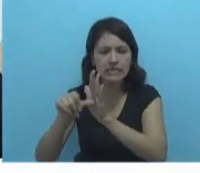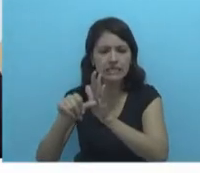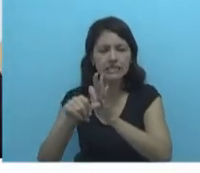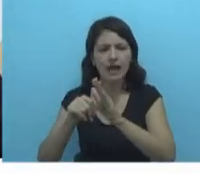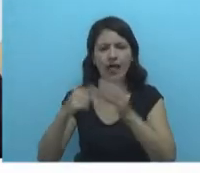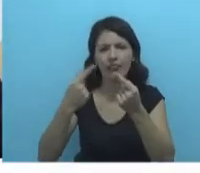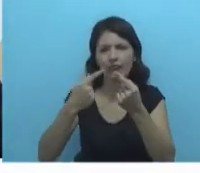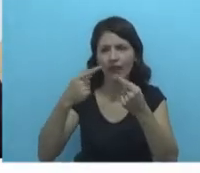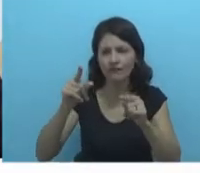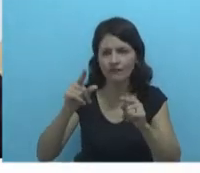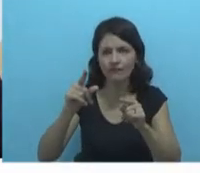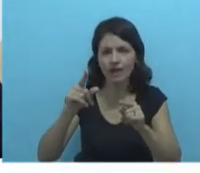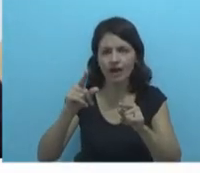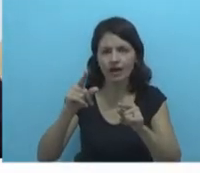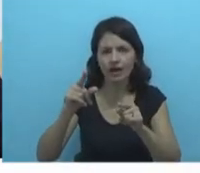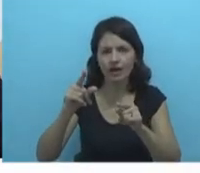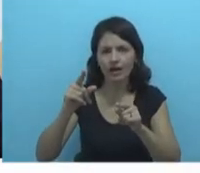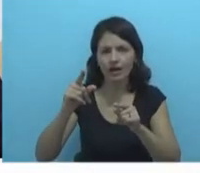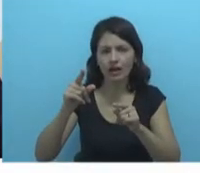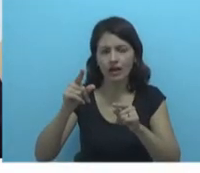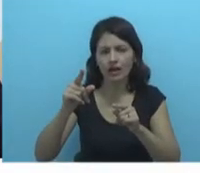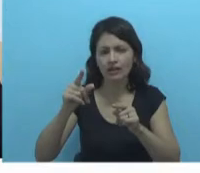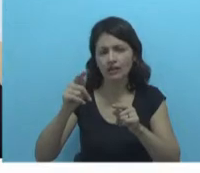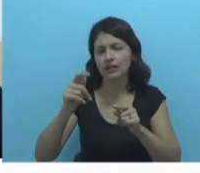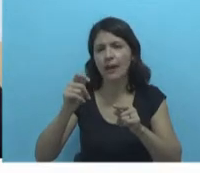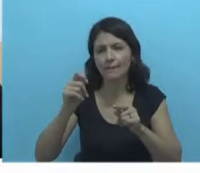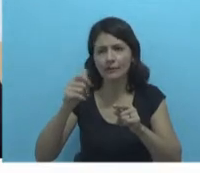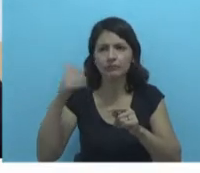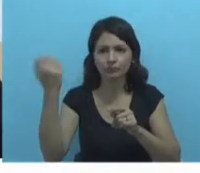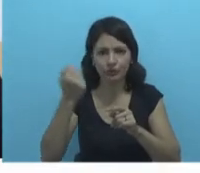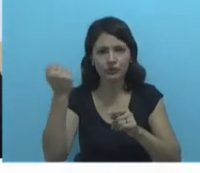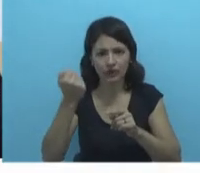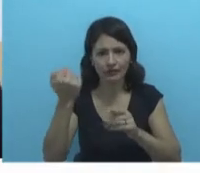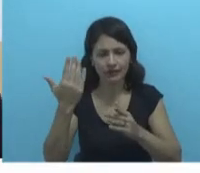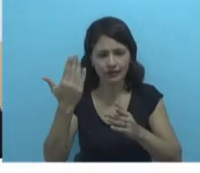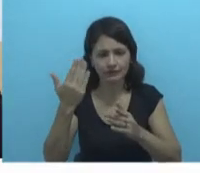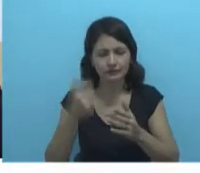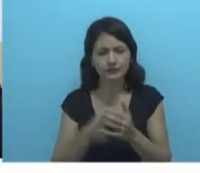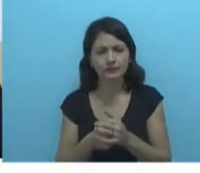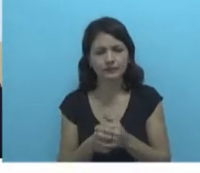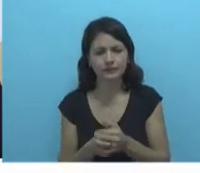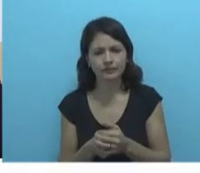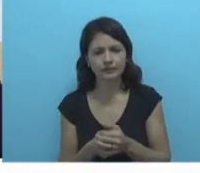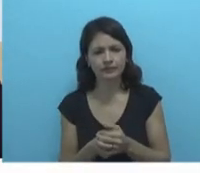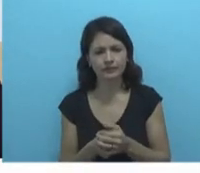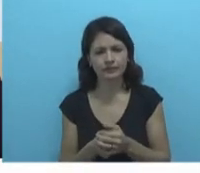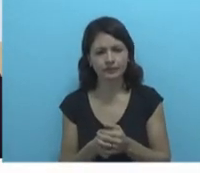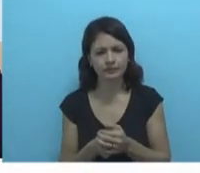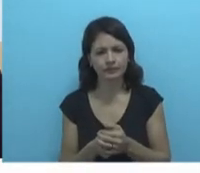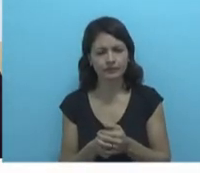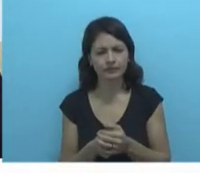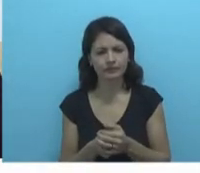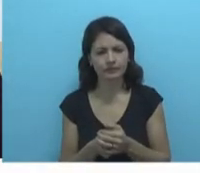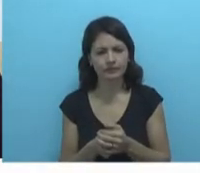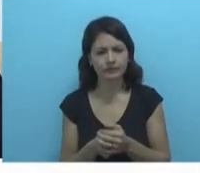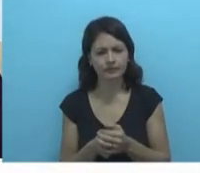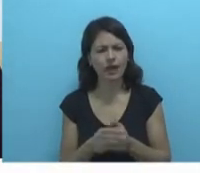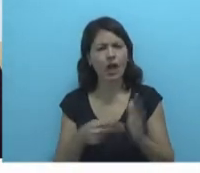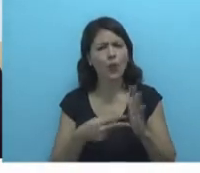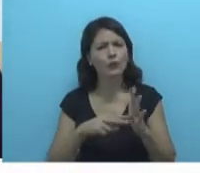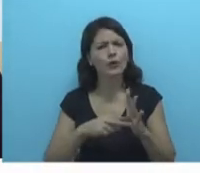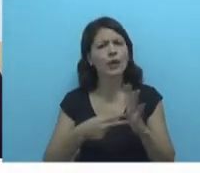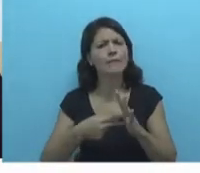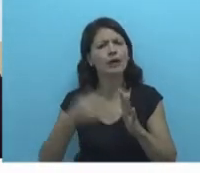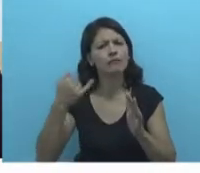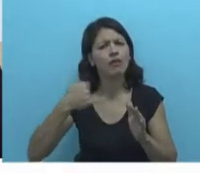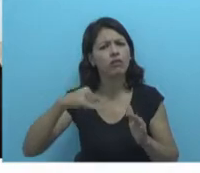cereales y oleaginosos, pero sí es importante. El problema de la inflación no